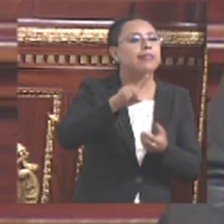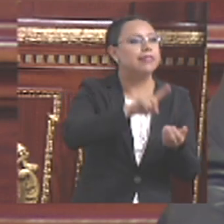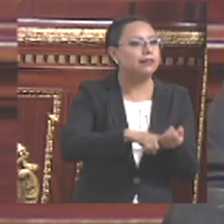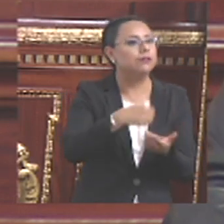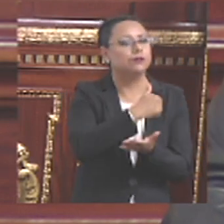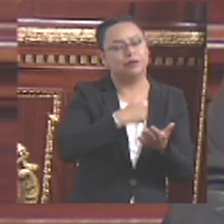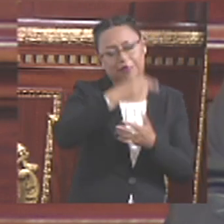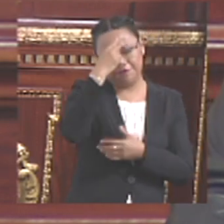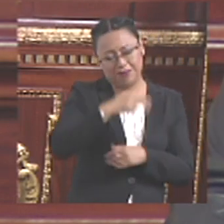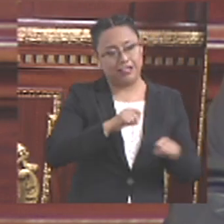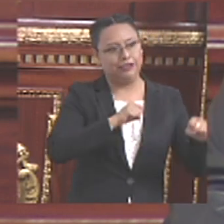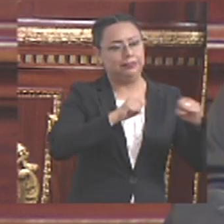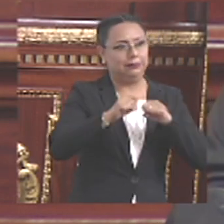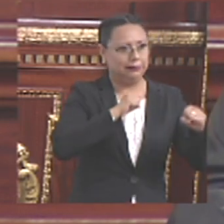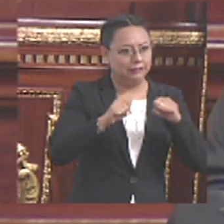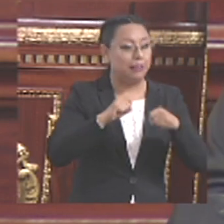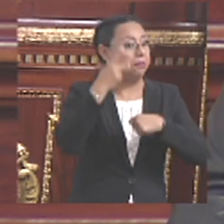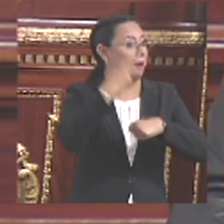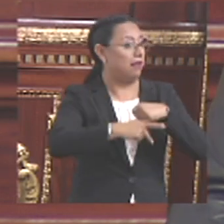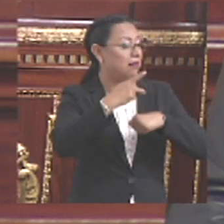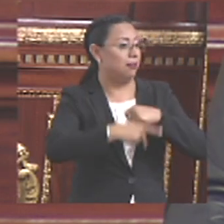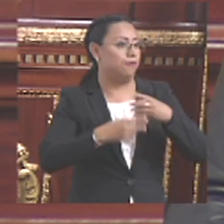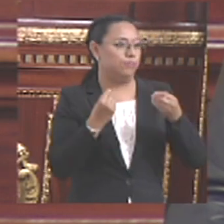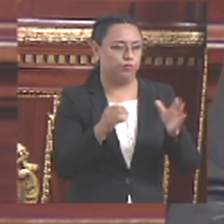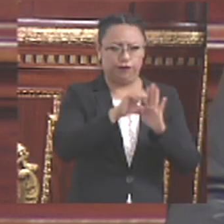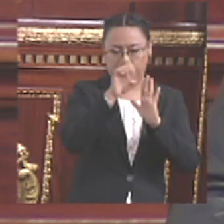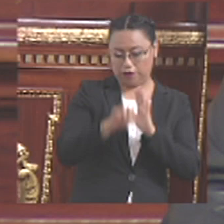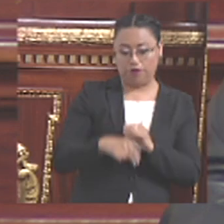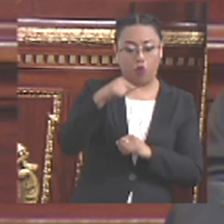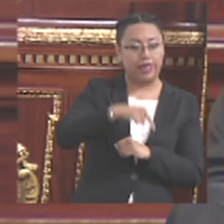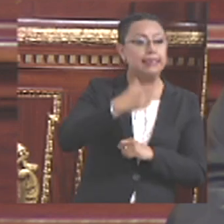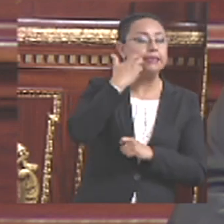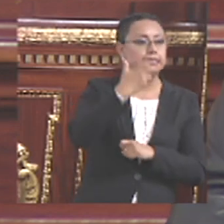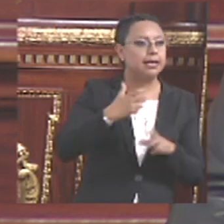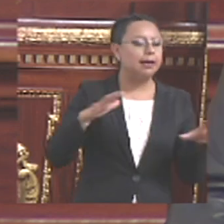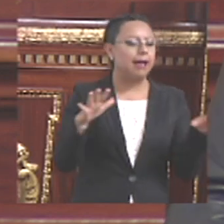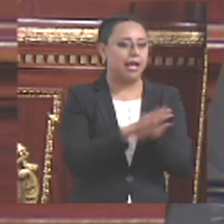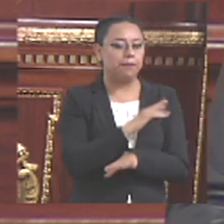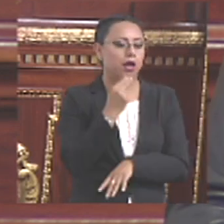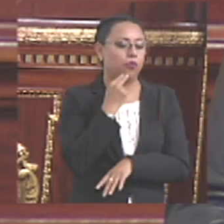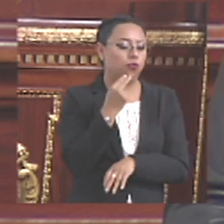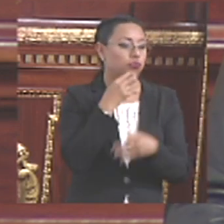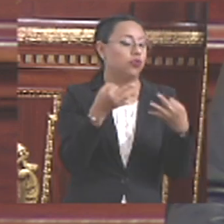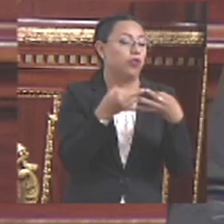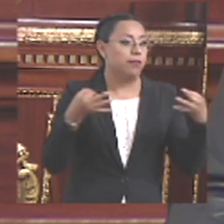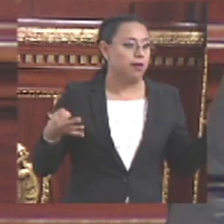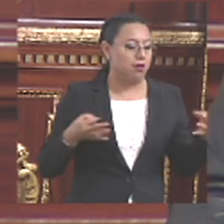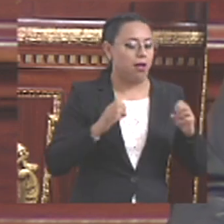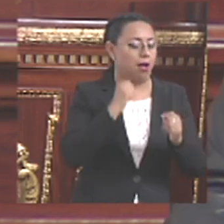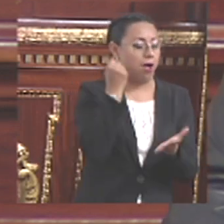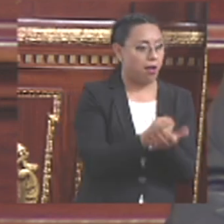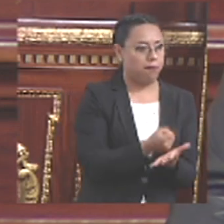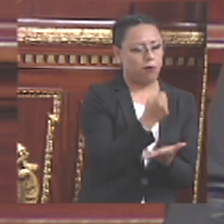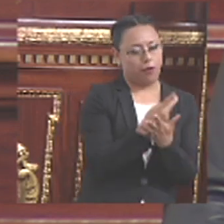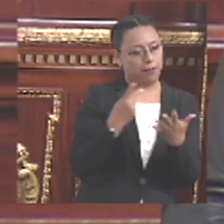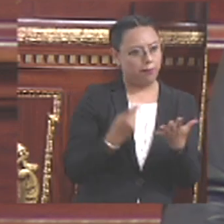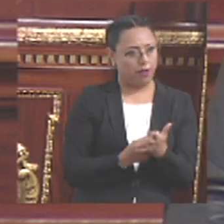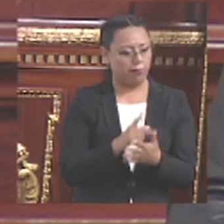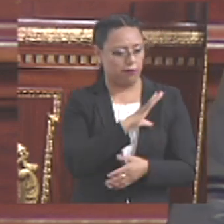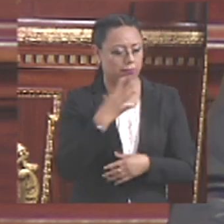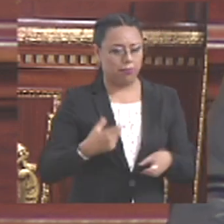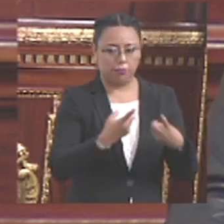Pensemos cuando aquí se pretendan otorgar cambios de uso de suelo o aprobar planes generales de desarrollo.